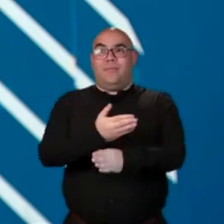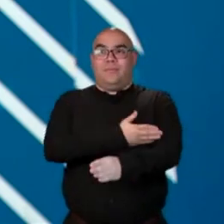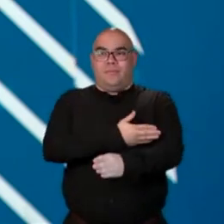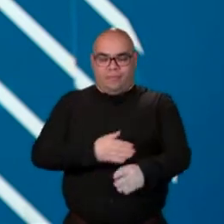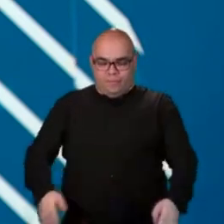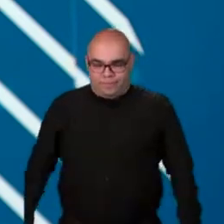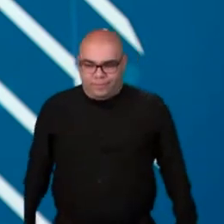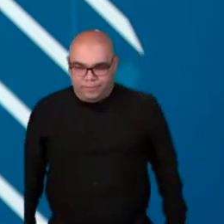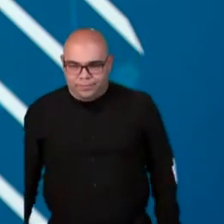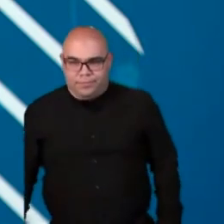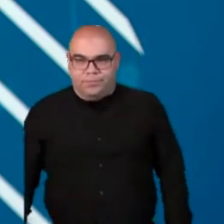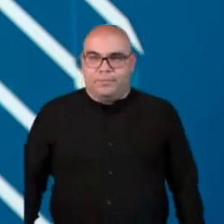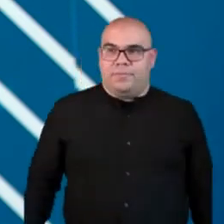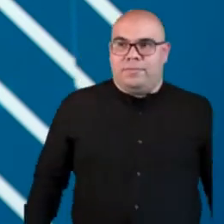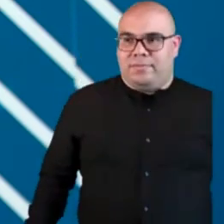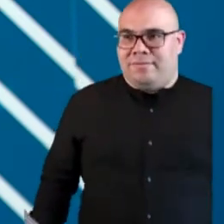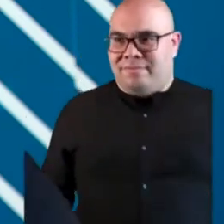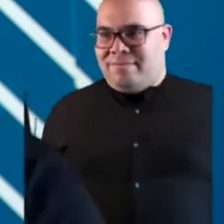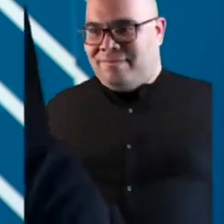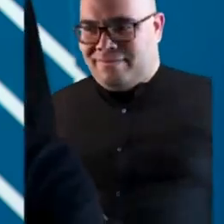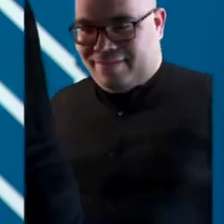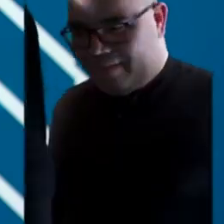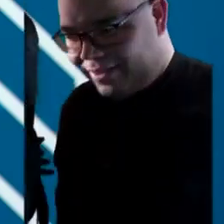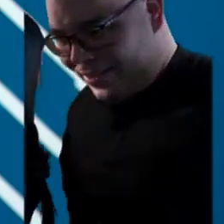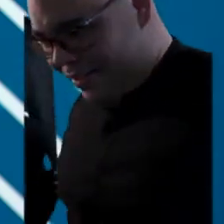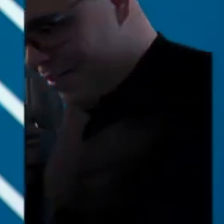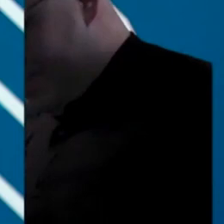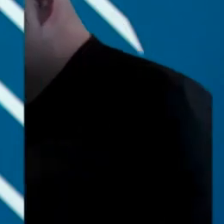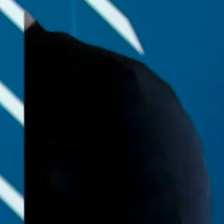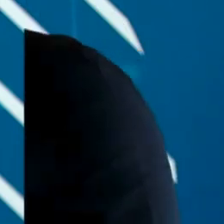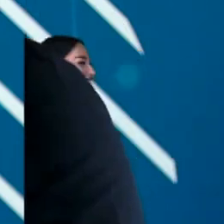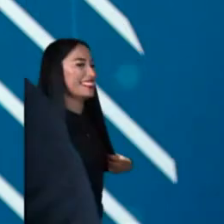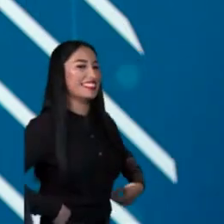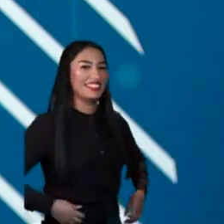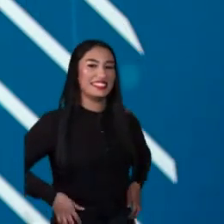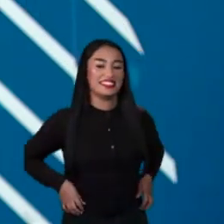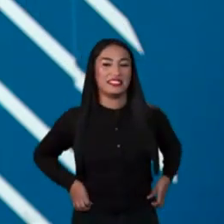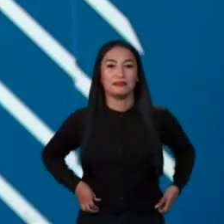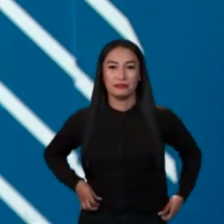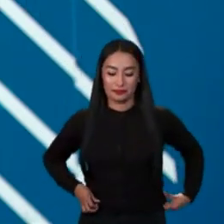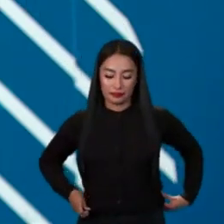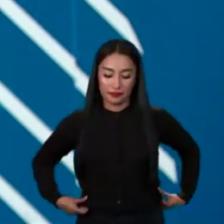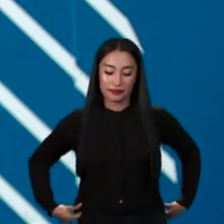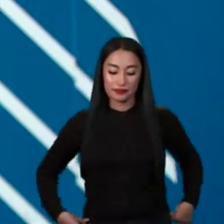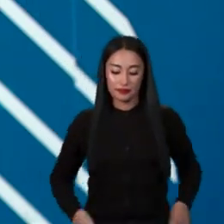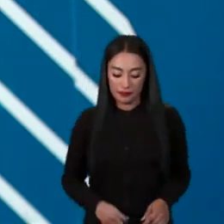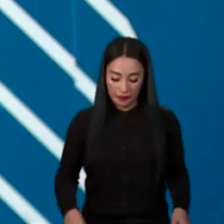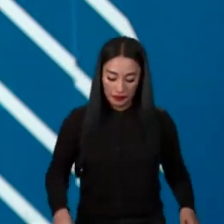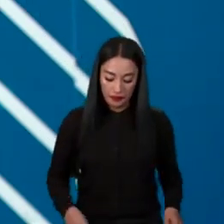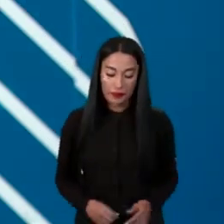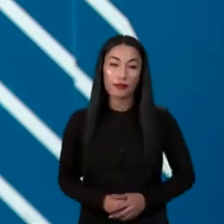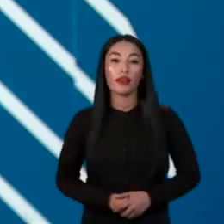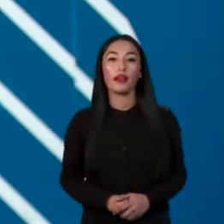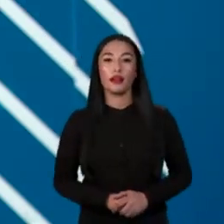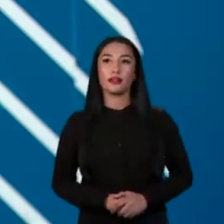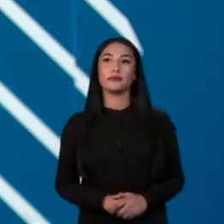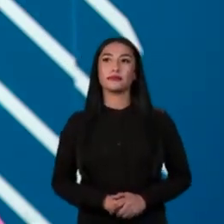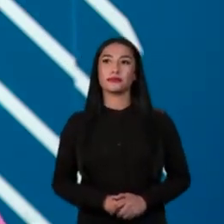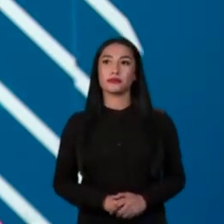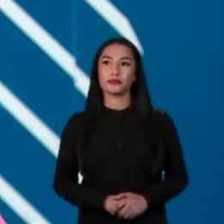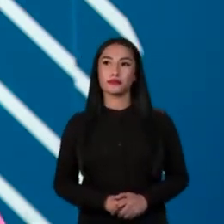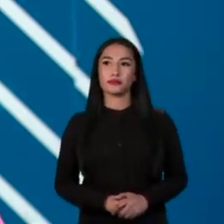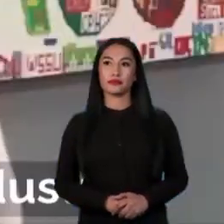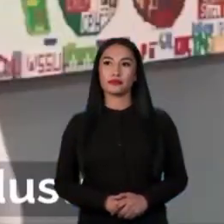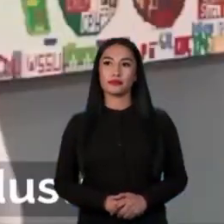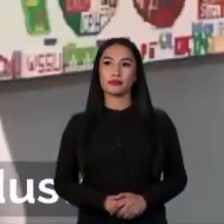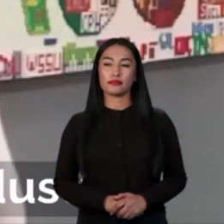esta conversación y finalizamos con el vicerrector. Entonces, si nos colaboran con la doctora. Higher